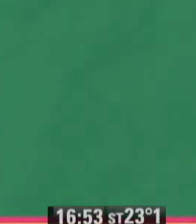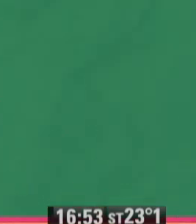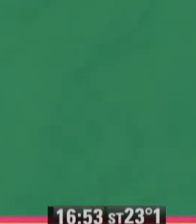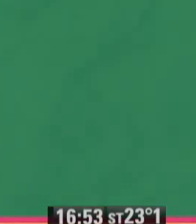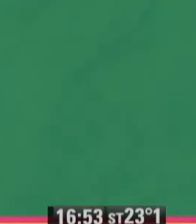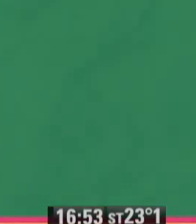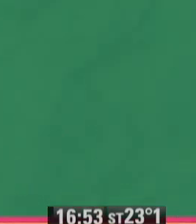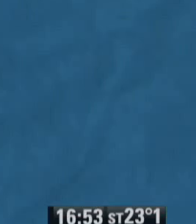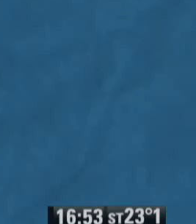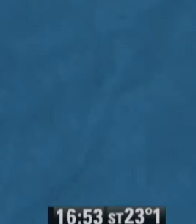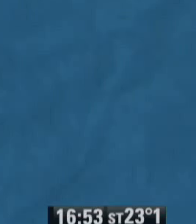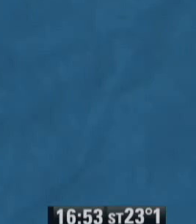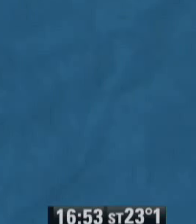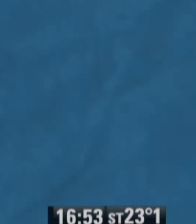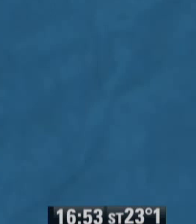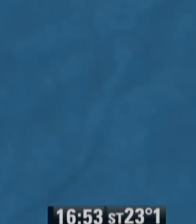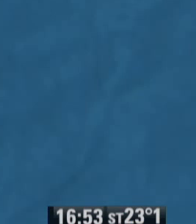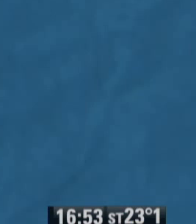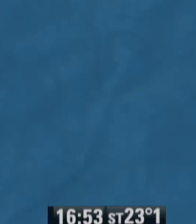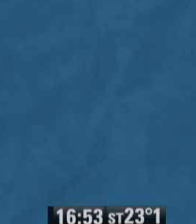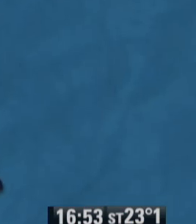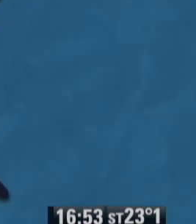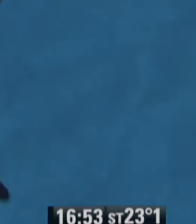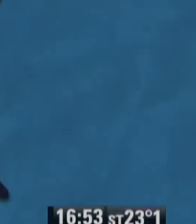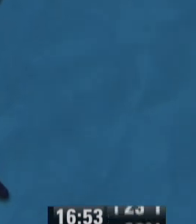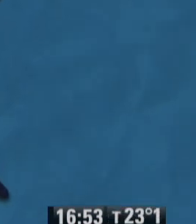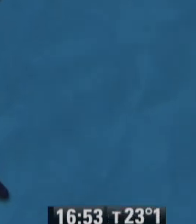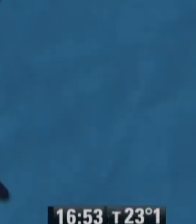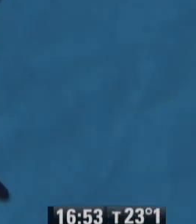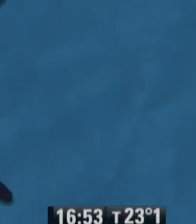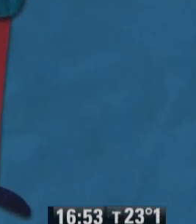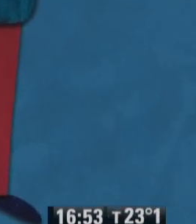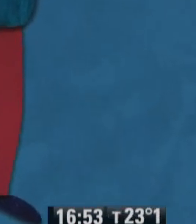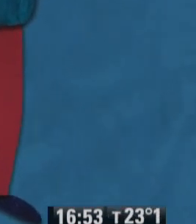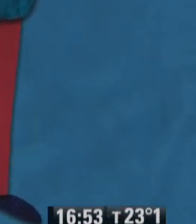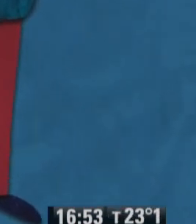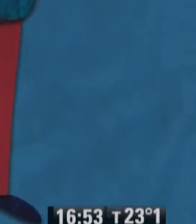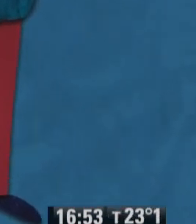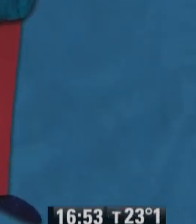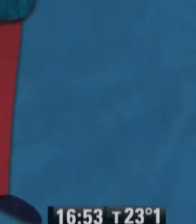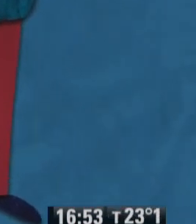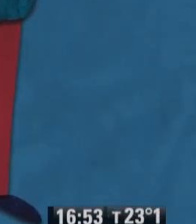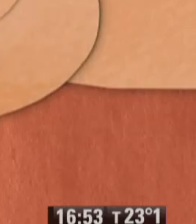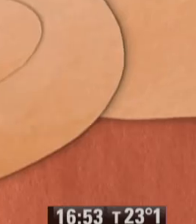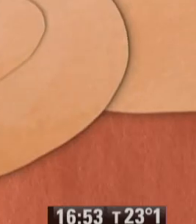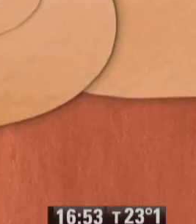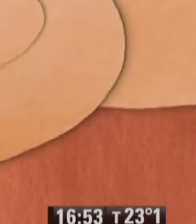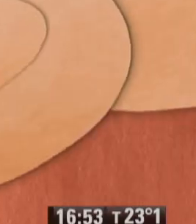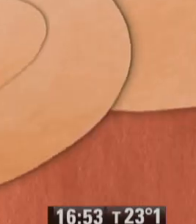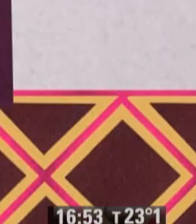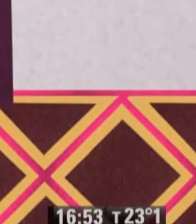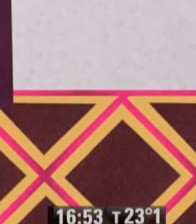cuidan el cuerpo les quiero ser directo si todos nos juntamos salimos de esto a mi